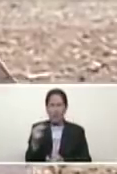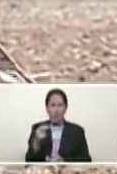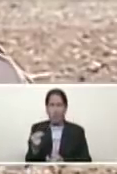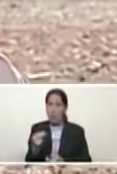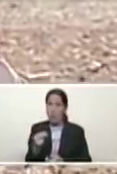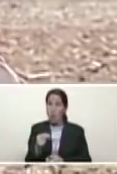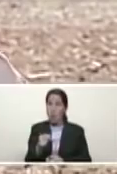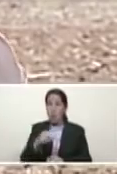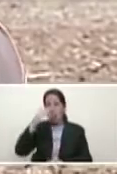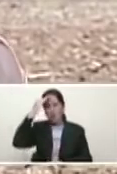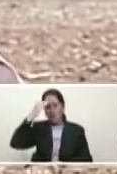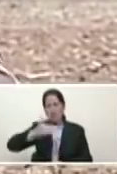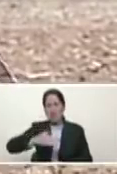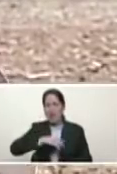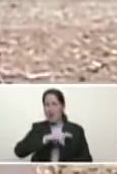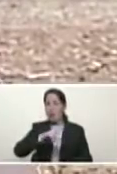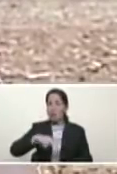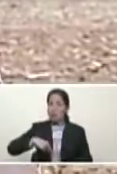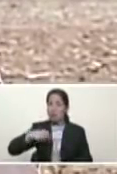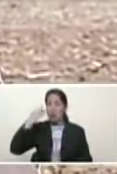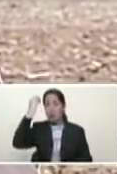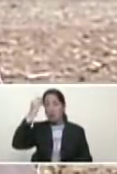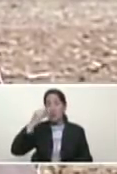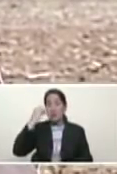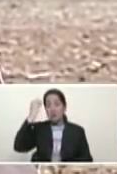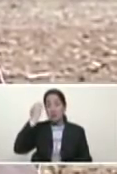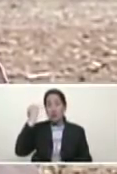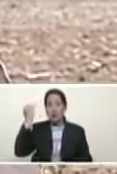fuerza con una doctrina libertadora,